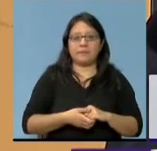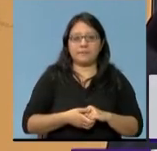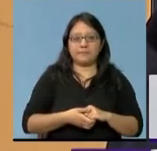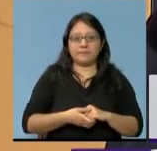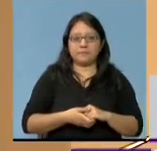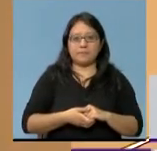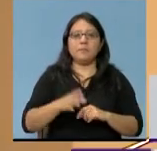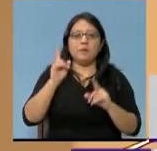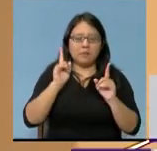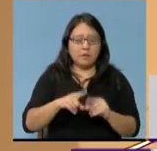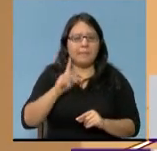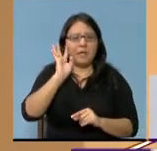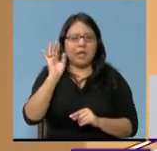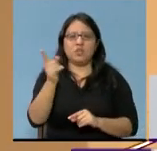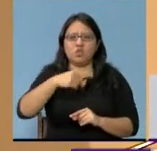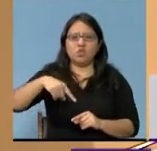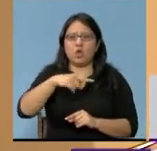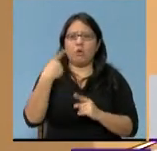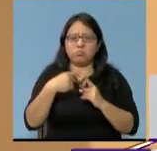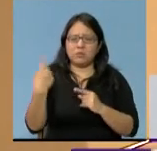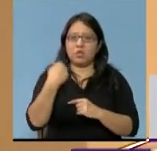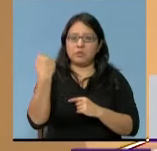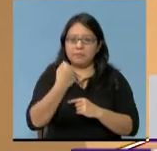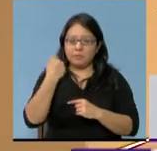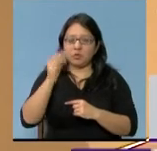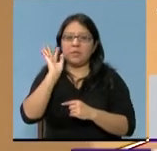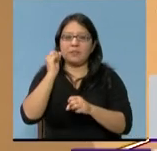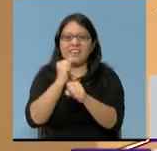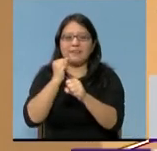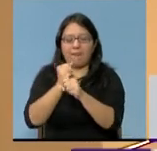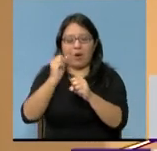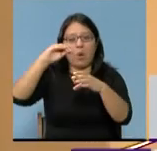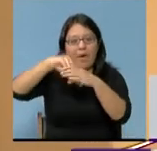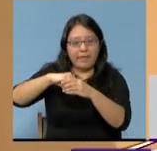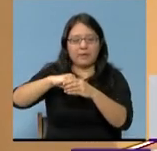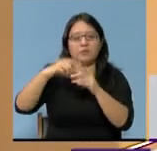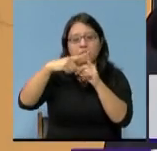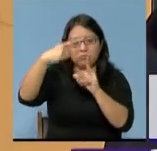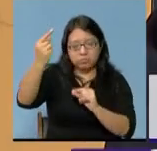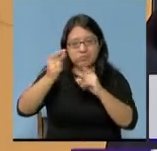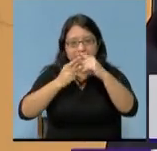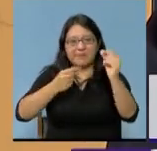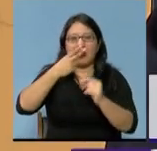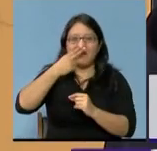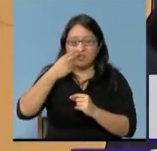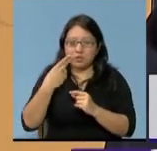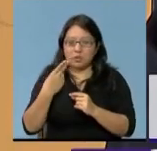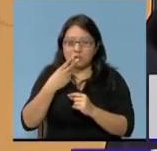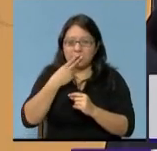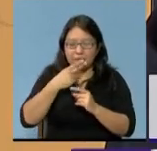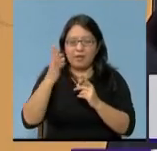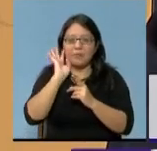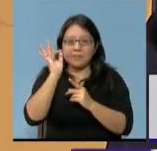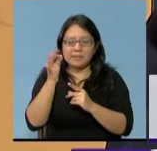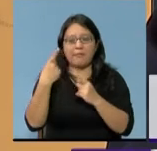particularidad y la importancia que tiene la actividad tabacalera debemos tener estas tarifas diferenciales